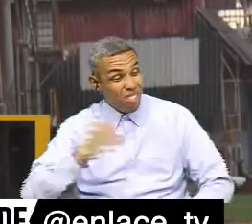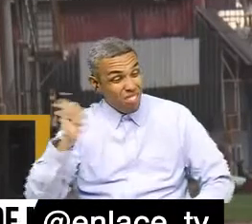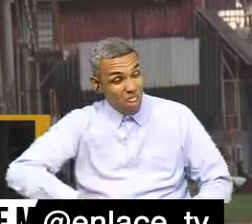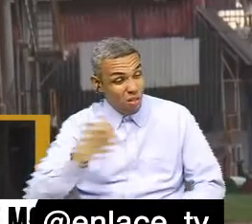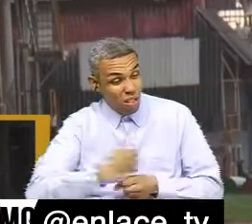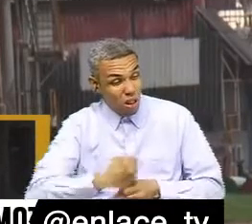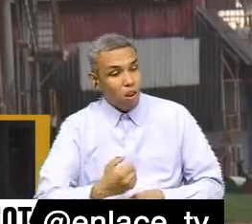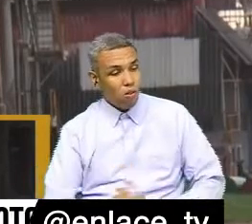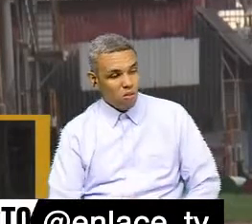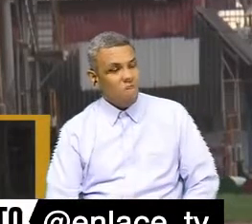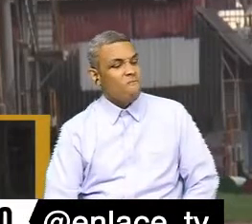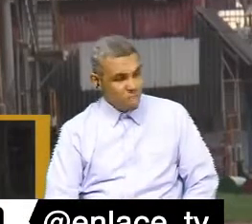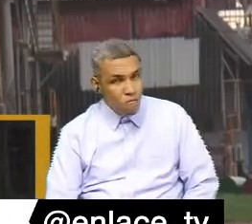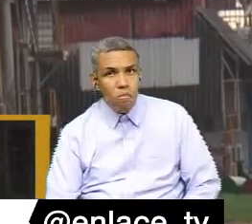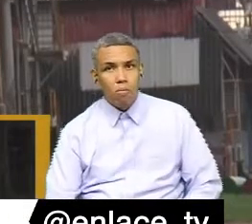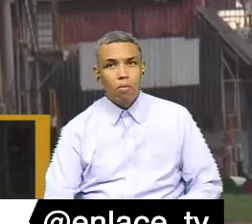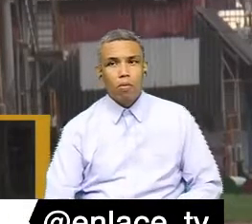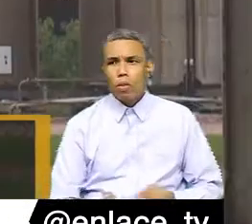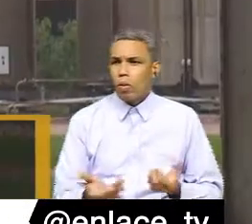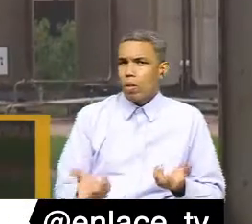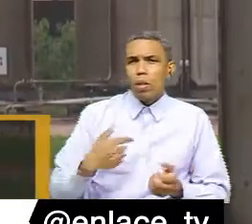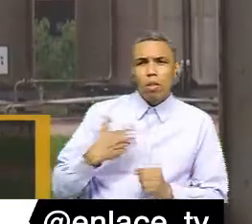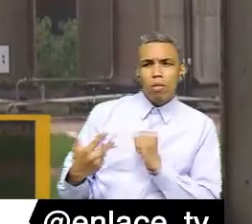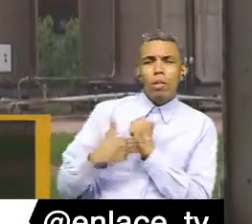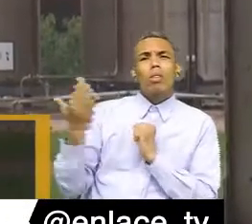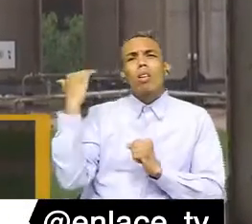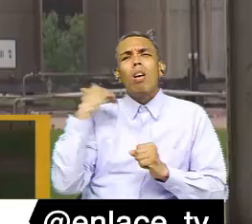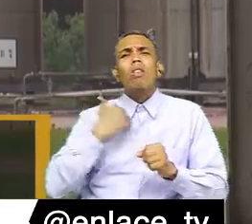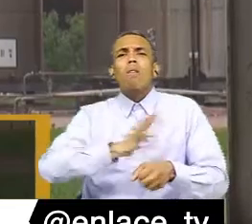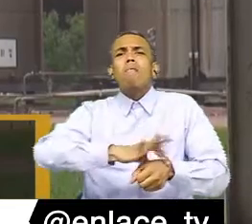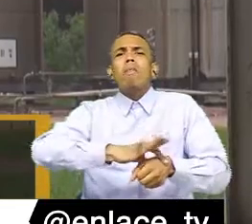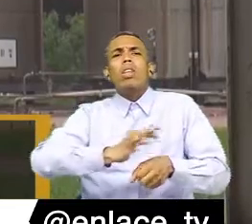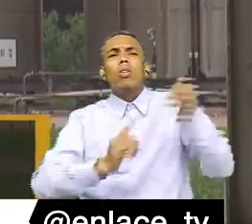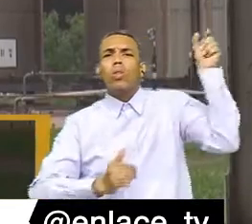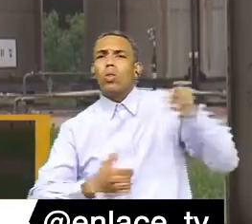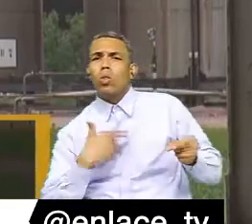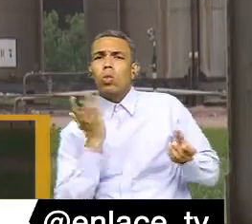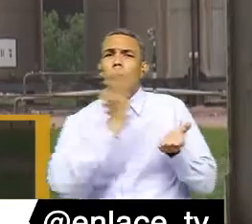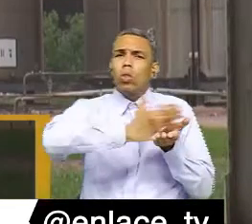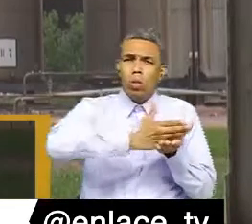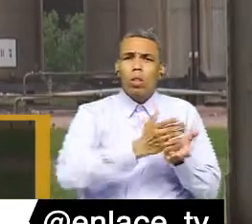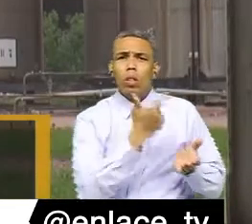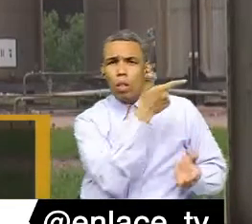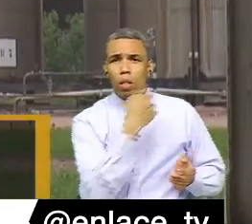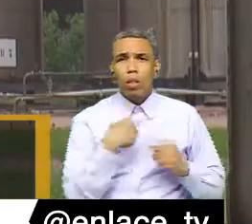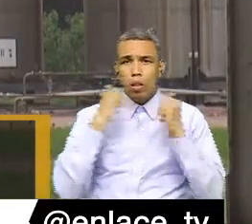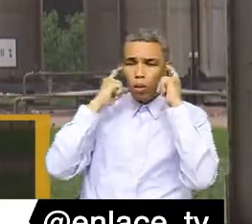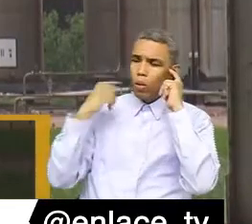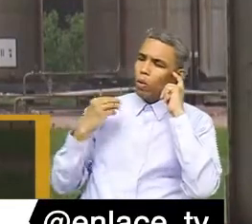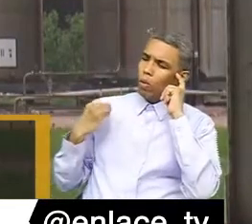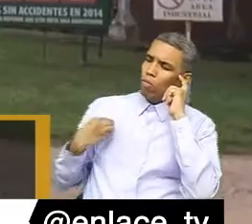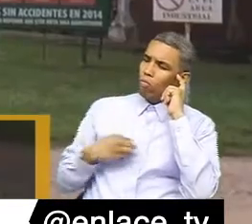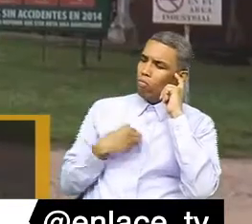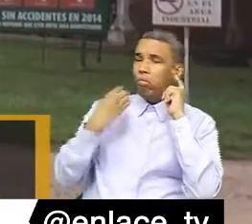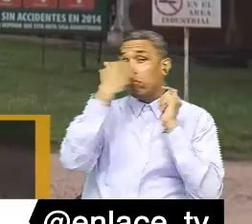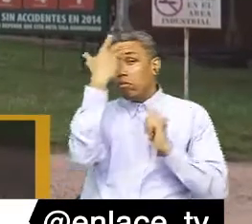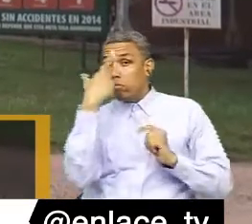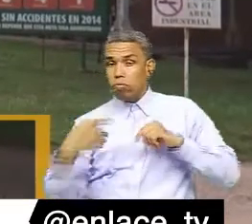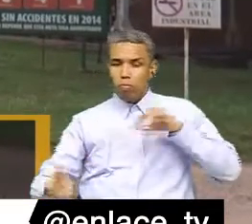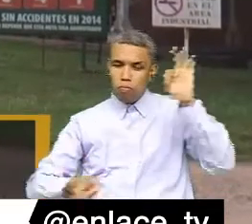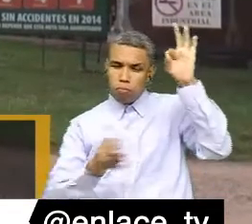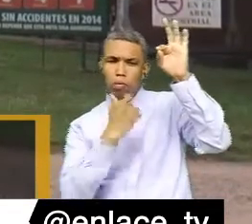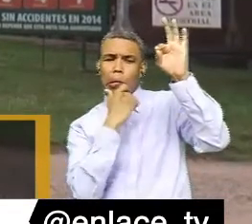laboral la médico laboral de ccoo me va me valoro y valoro el accidente como así de envenenamiento accidental si